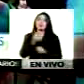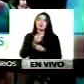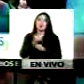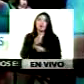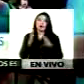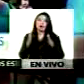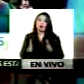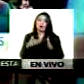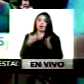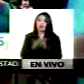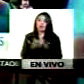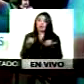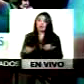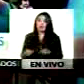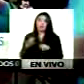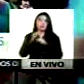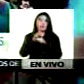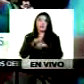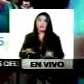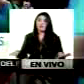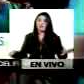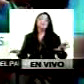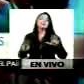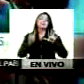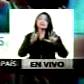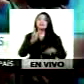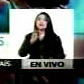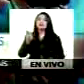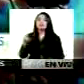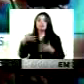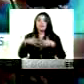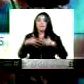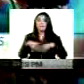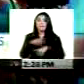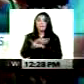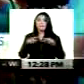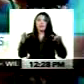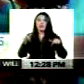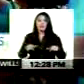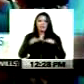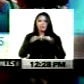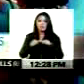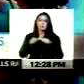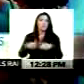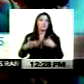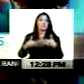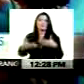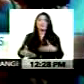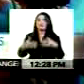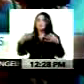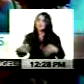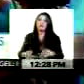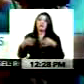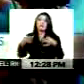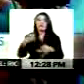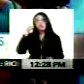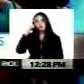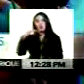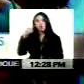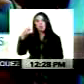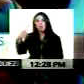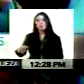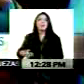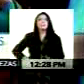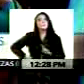Hasta ahora hay un despliegue de más de 700 empresas, pero este despliegue es continuo, es permanente y cada día llegamos a más